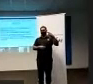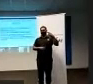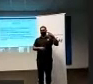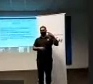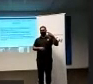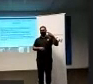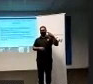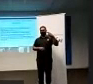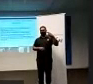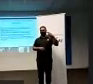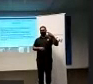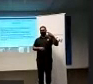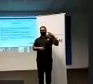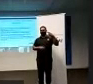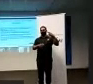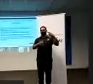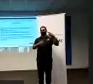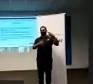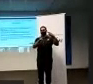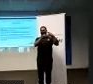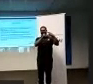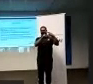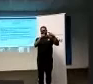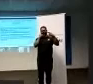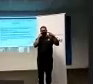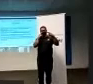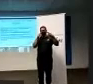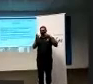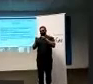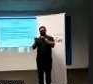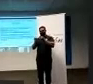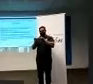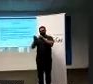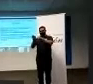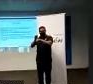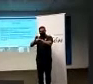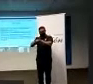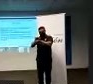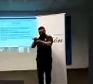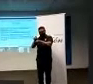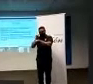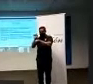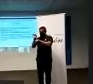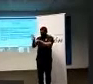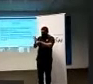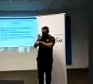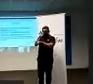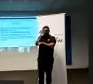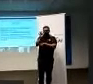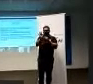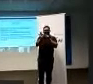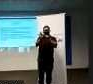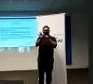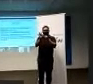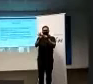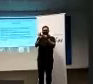extremo 5 que codifica la proteína S, la espícula del virus SARS-CoV. El ARN mensajero se produce por una